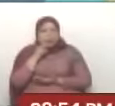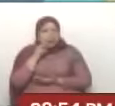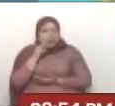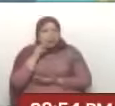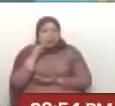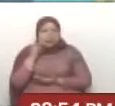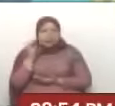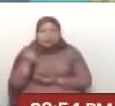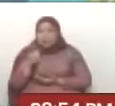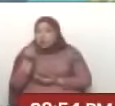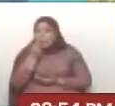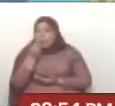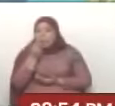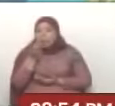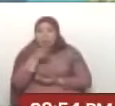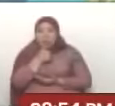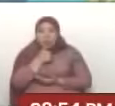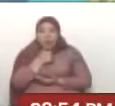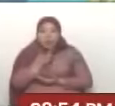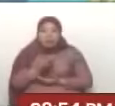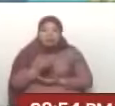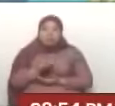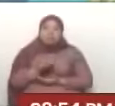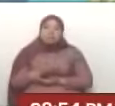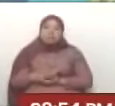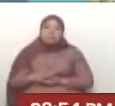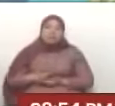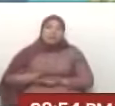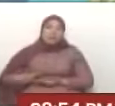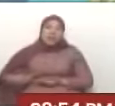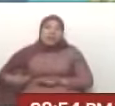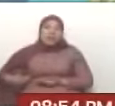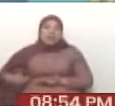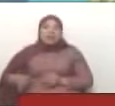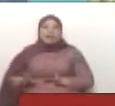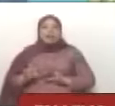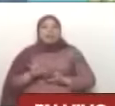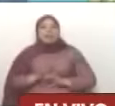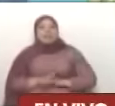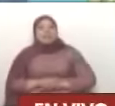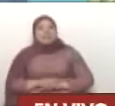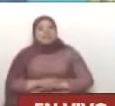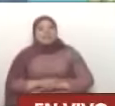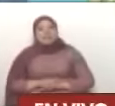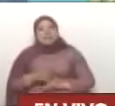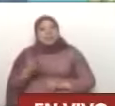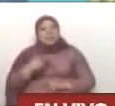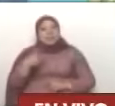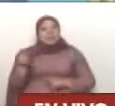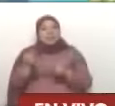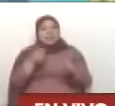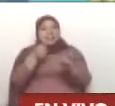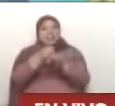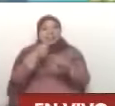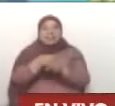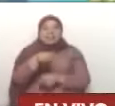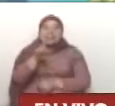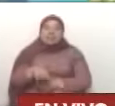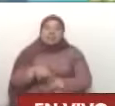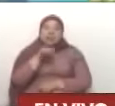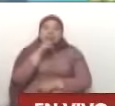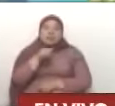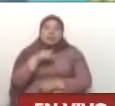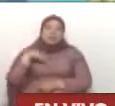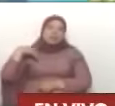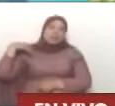no he almorzado, entonces trajeron unas provisiones, mientras ustedes hablaban yo, de vez en cuando,